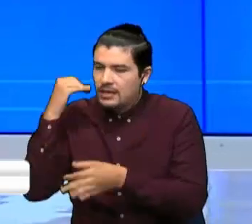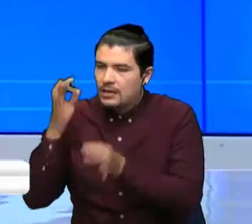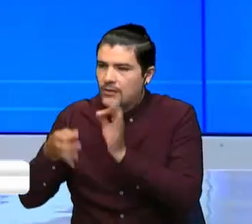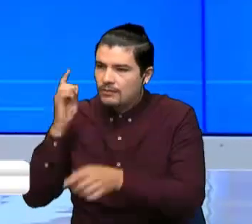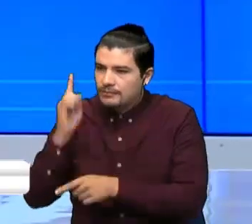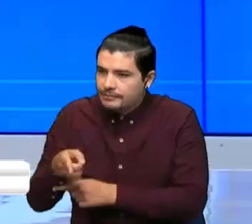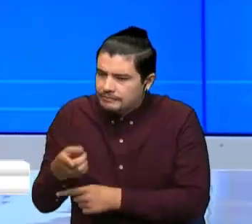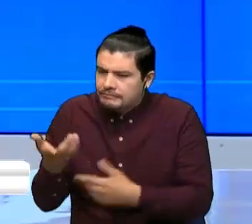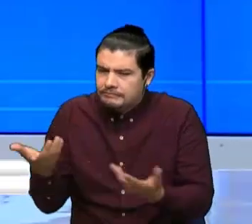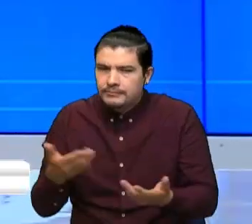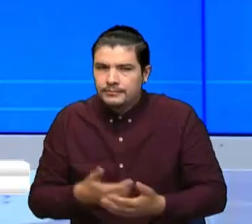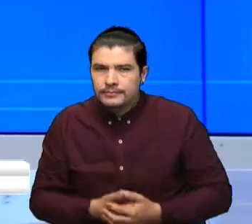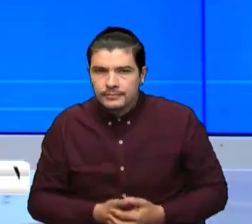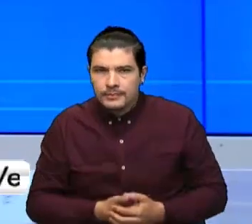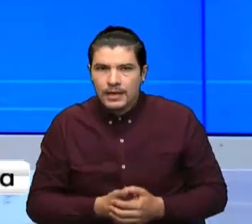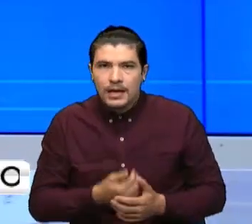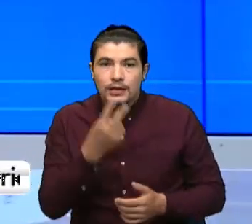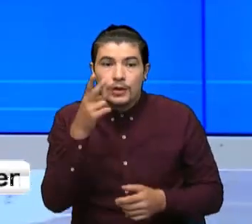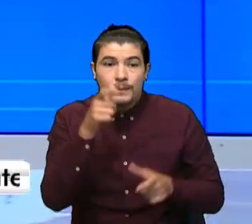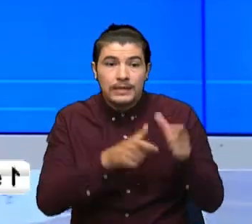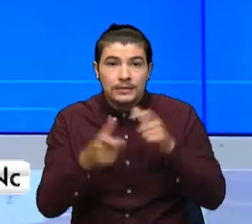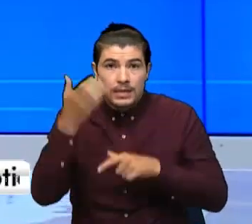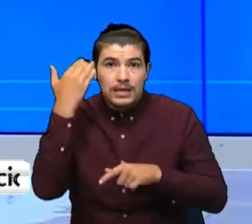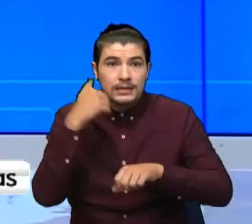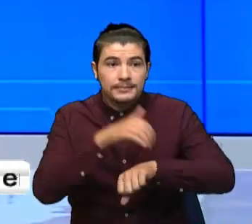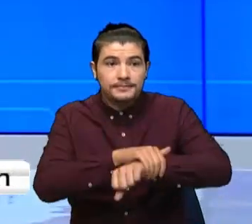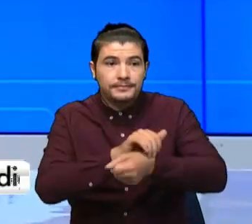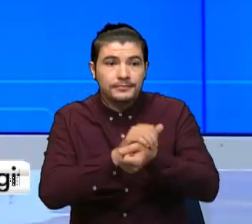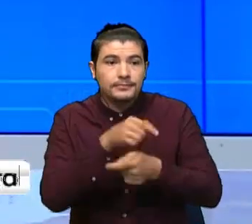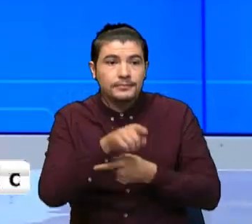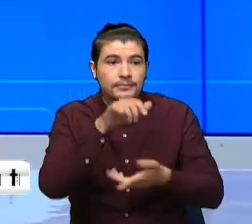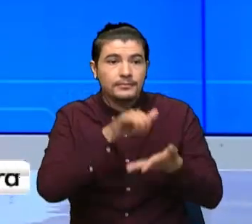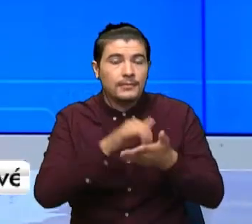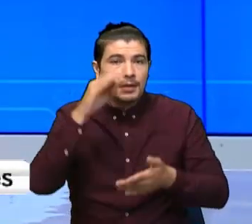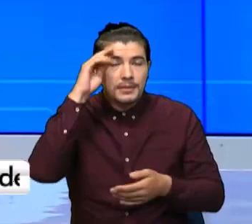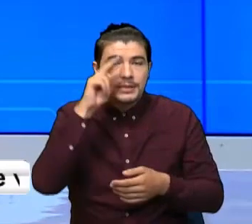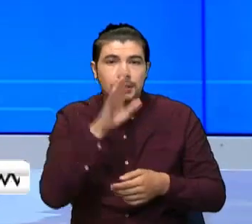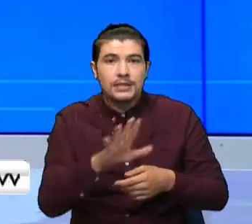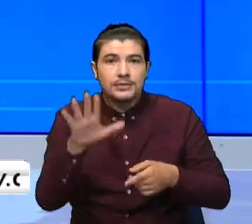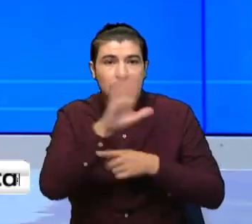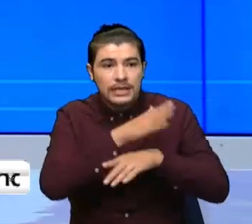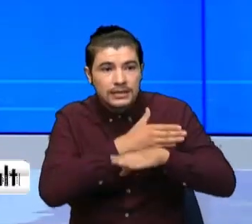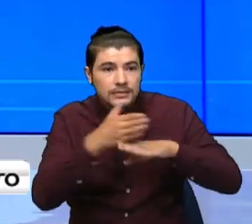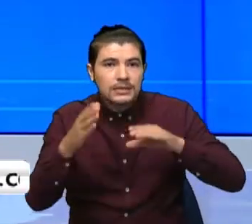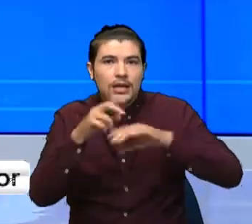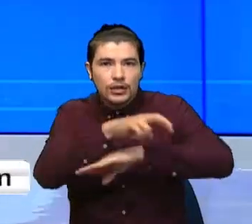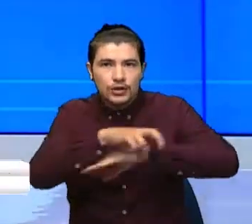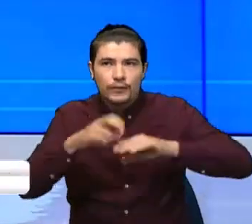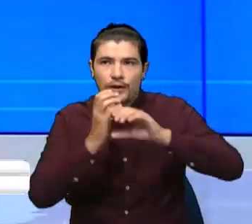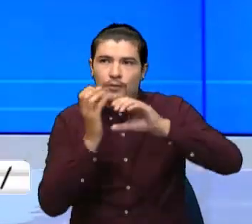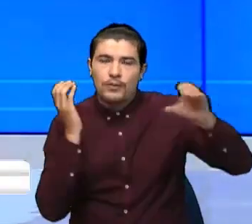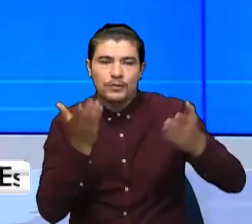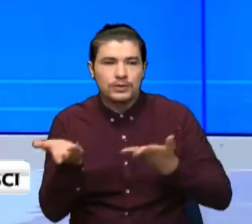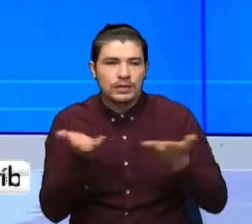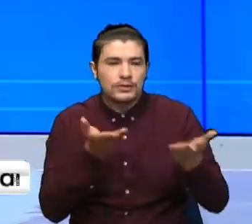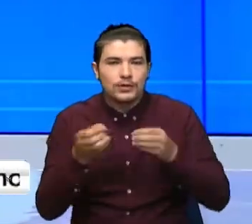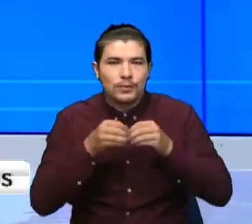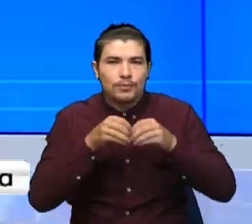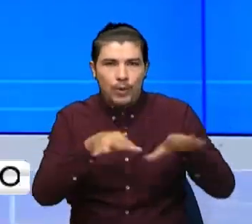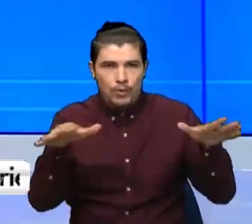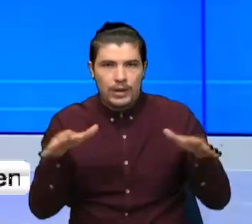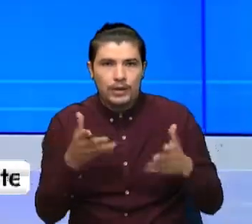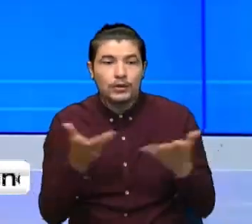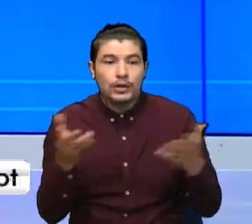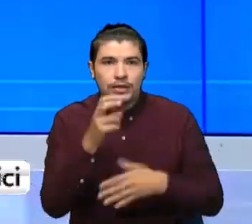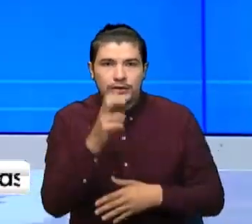de otra parte les contamos que dos personas fueron capturadas por la policía luego de asaltar un bus de servicio público municipal en el sur de la ciudad de